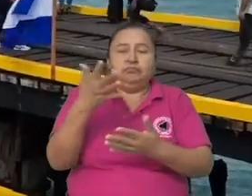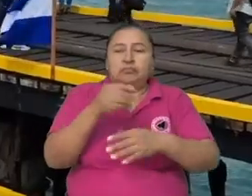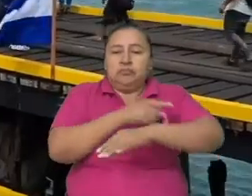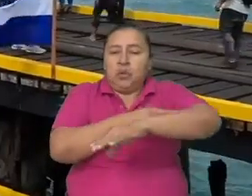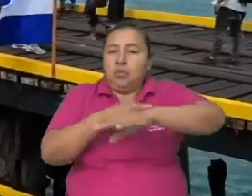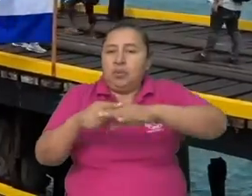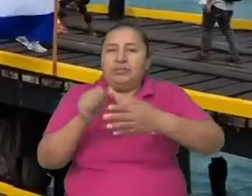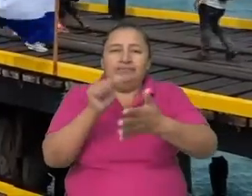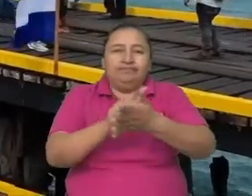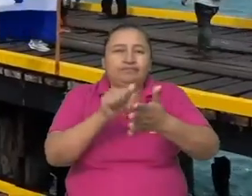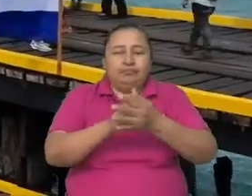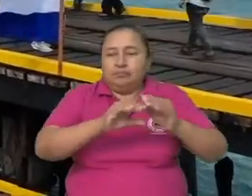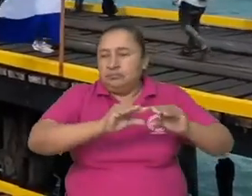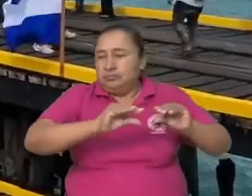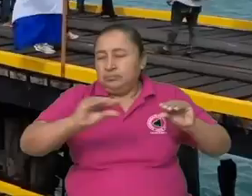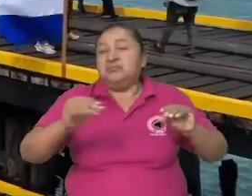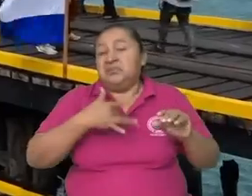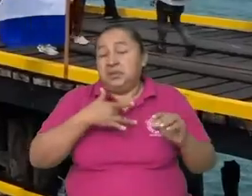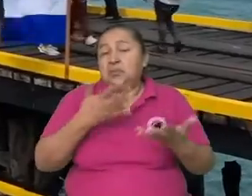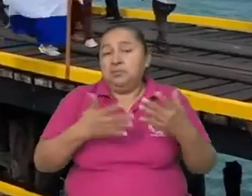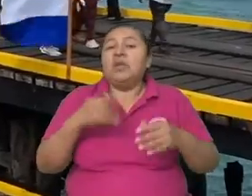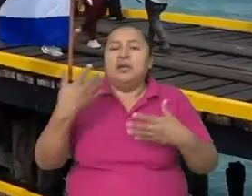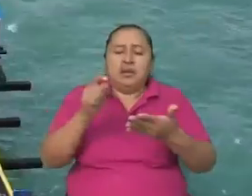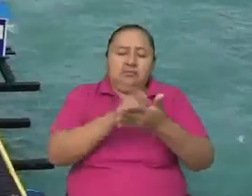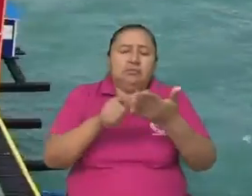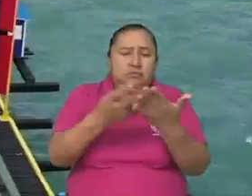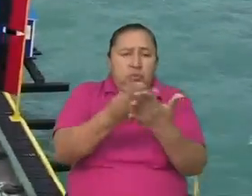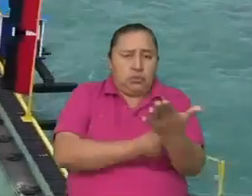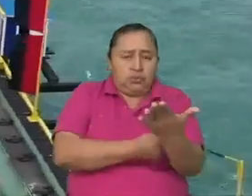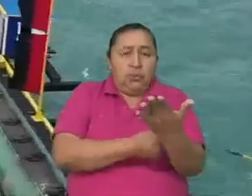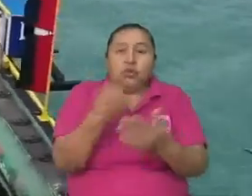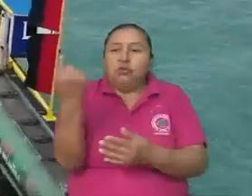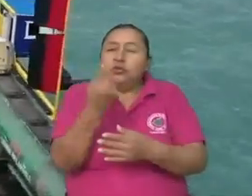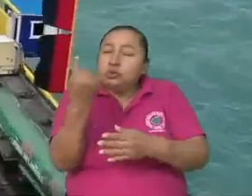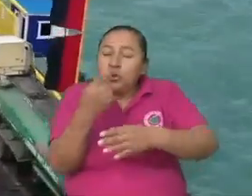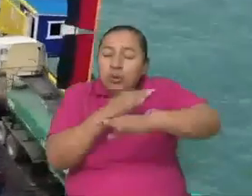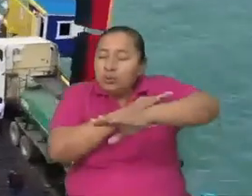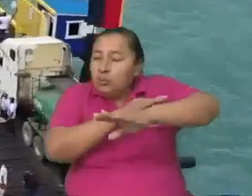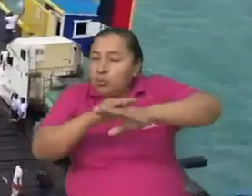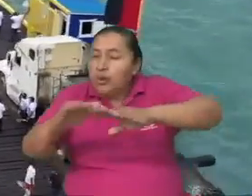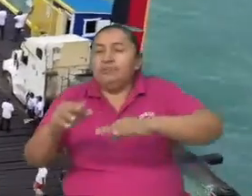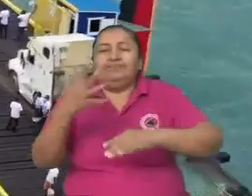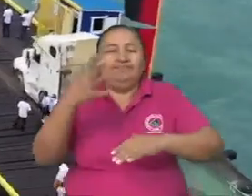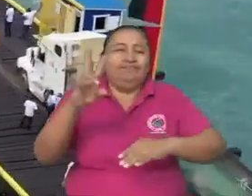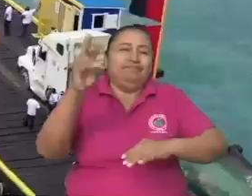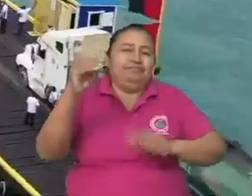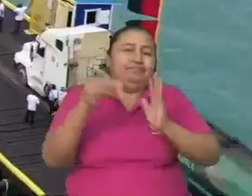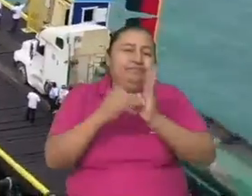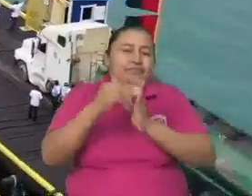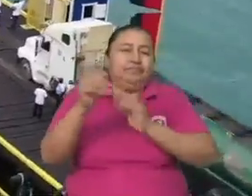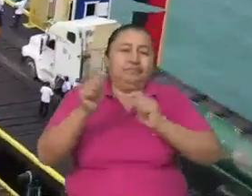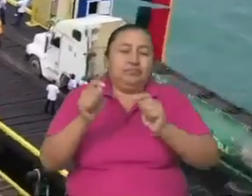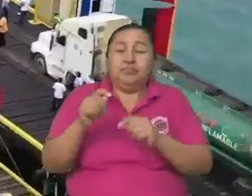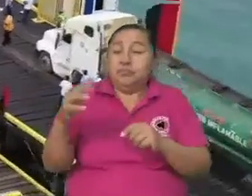de concreto hidráulico. Ya tenemos el proyecto, solamente el muelle anda aproximadamente por los $20 millones, y todo